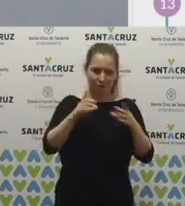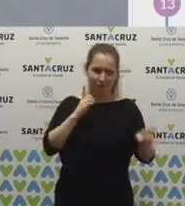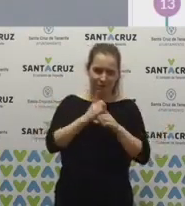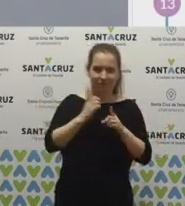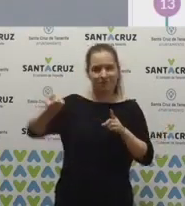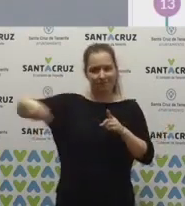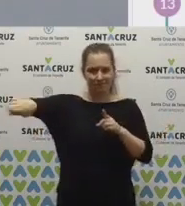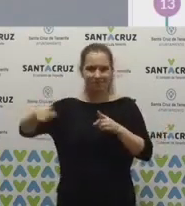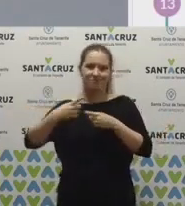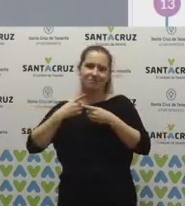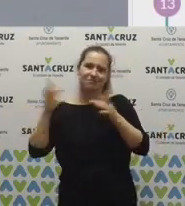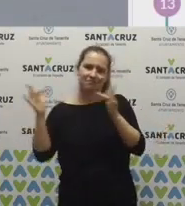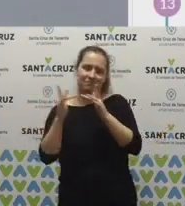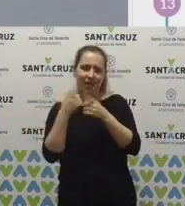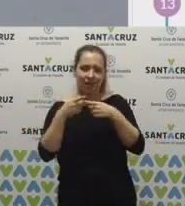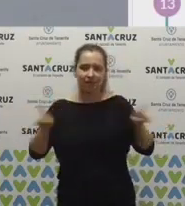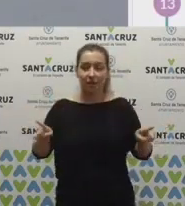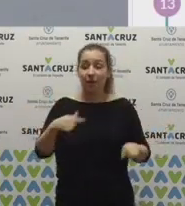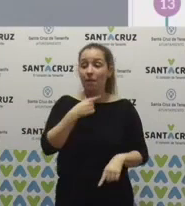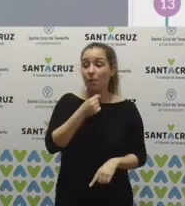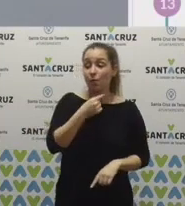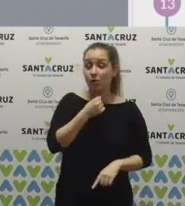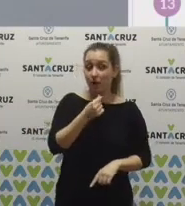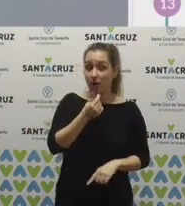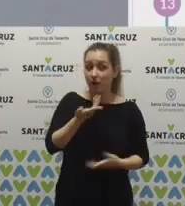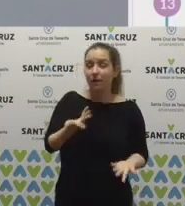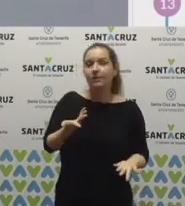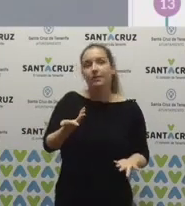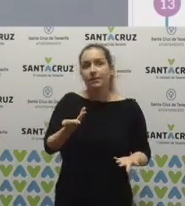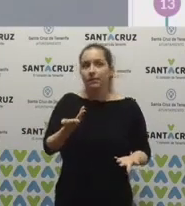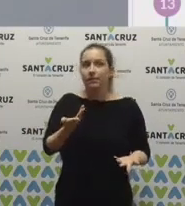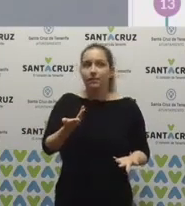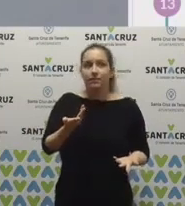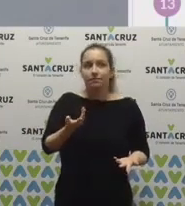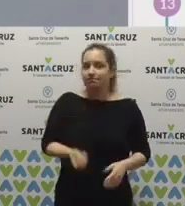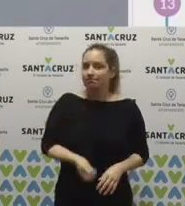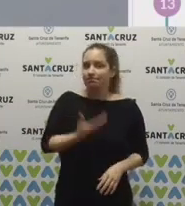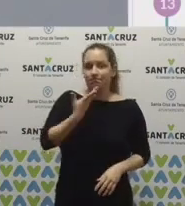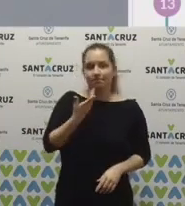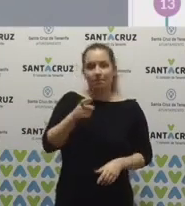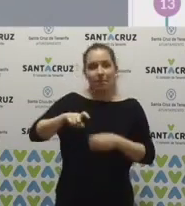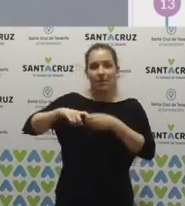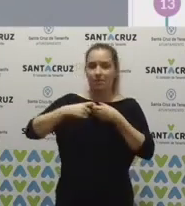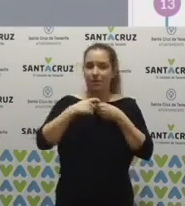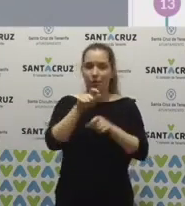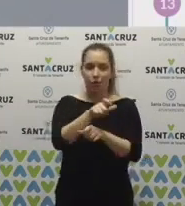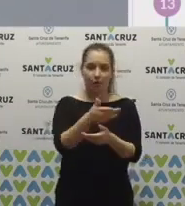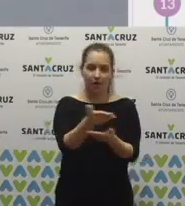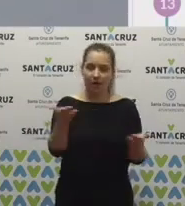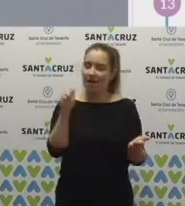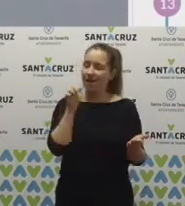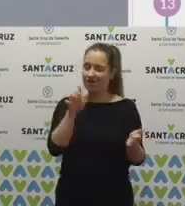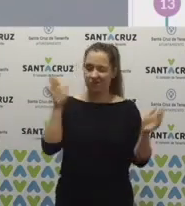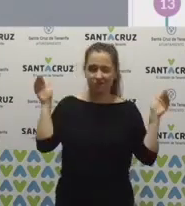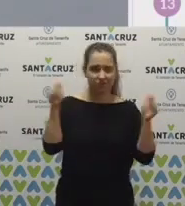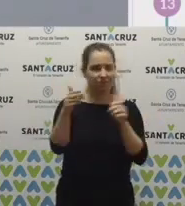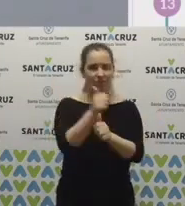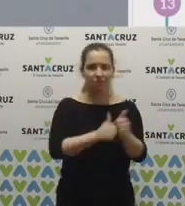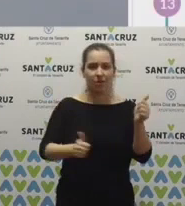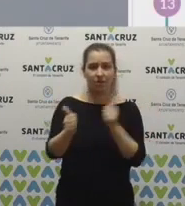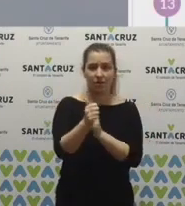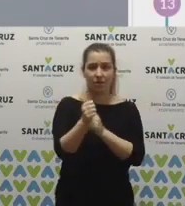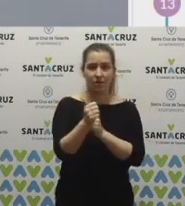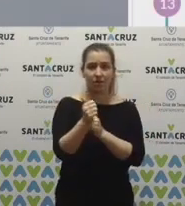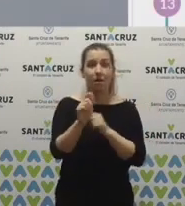me gustaría apelar al espíritu de participación ciudadana que tiene el portavoz de